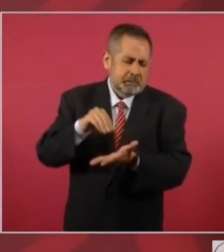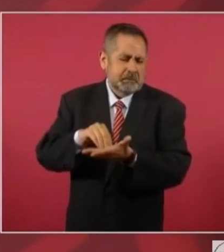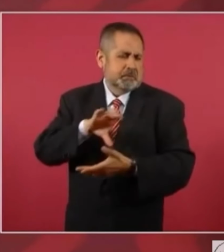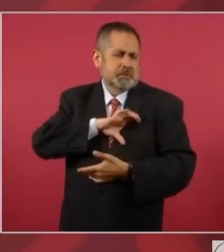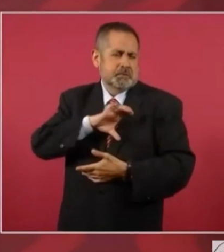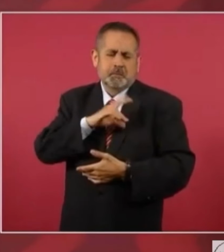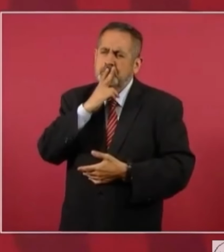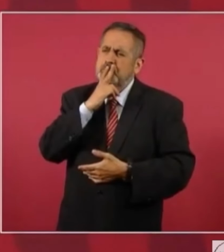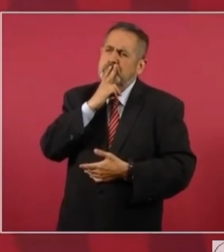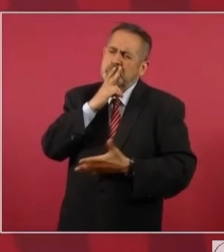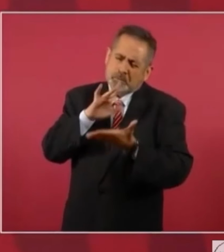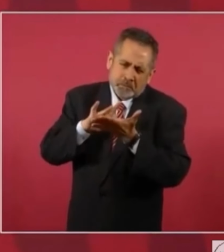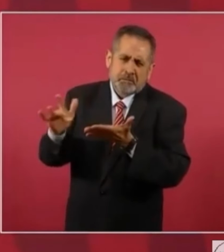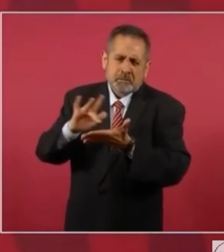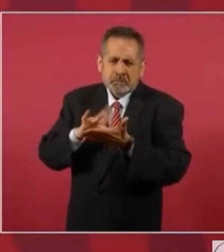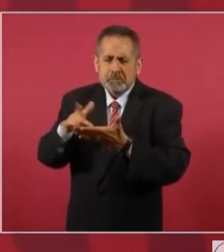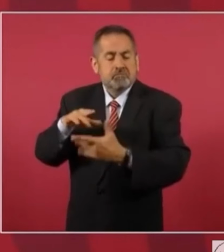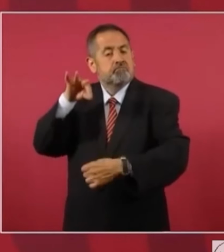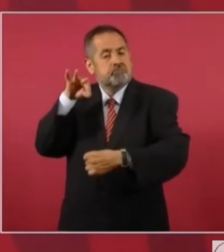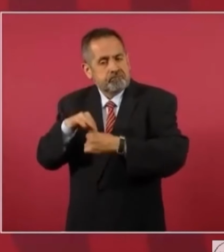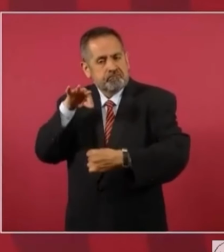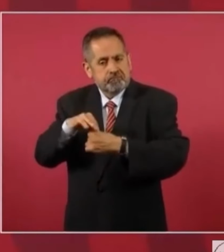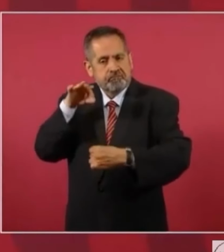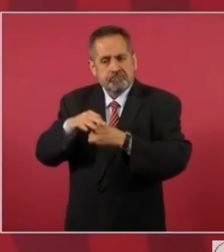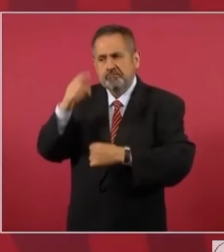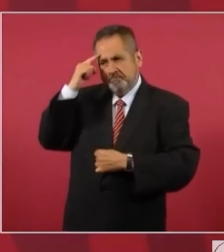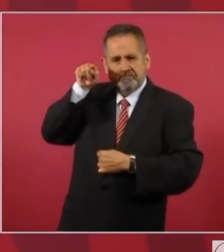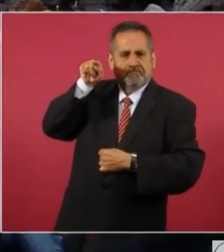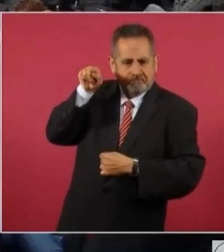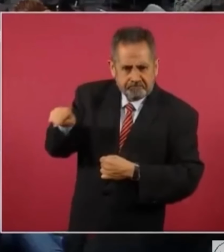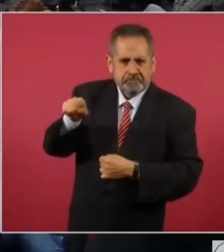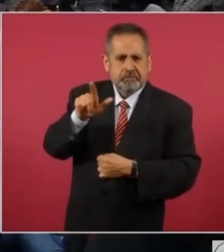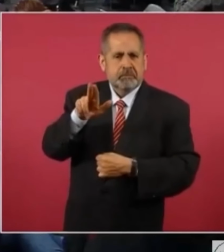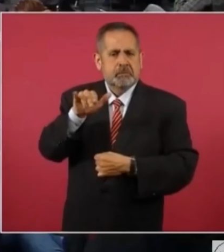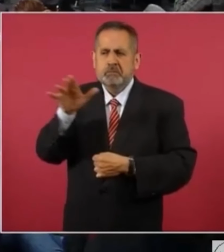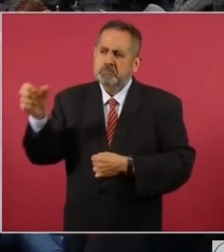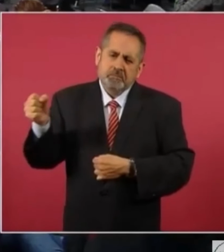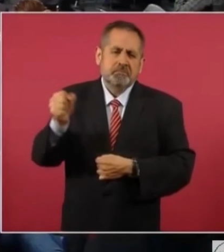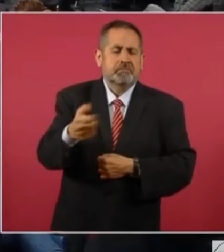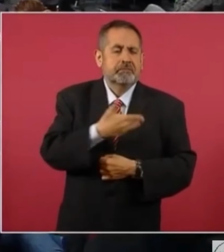de agradecido vuelve a votar por él.